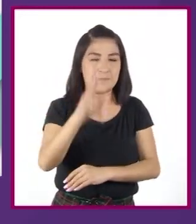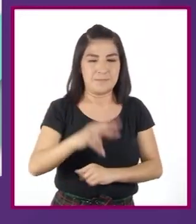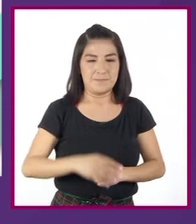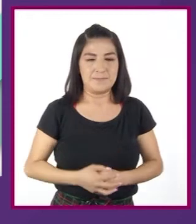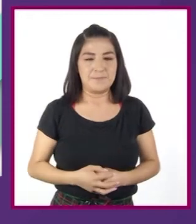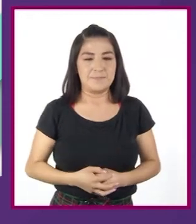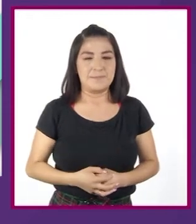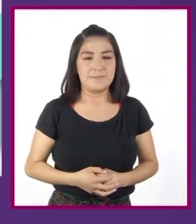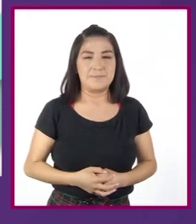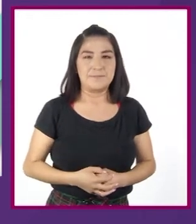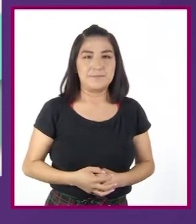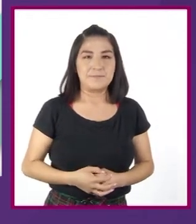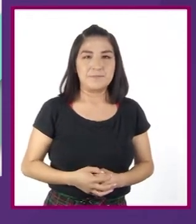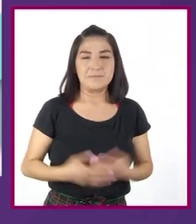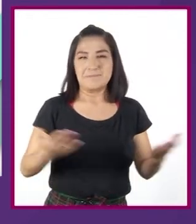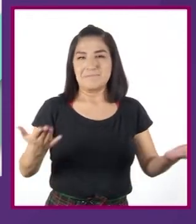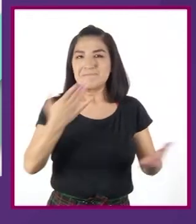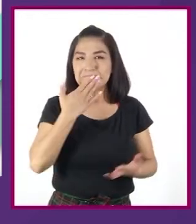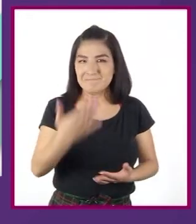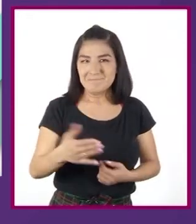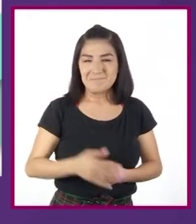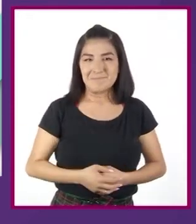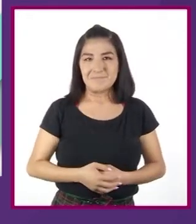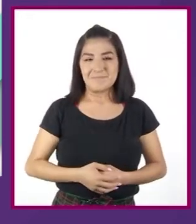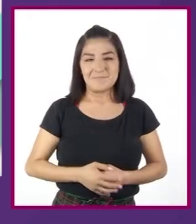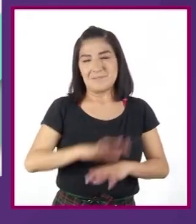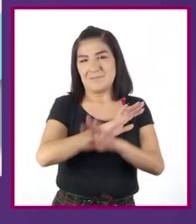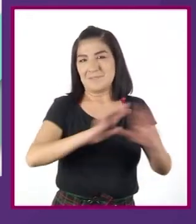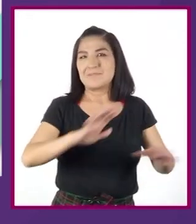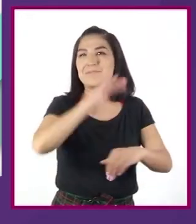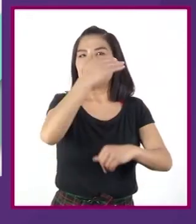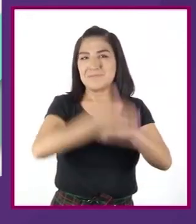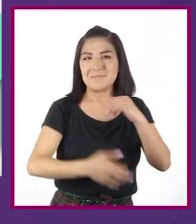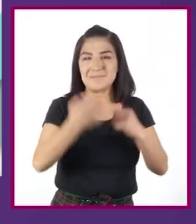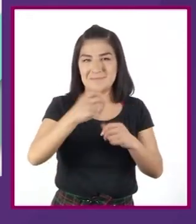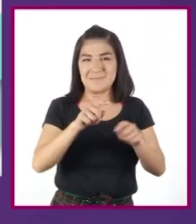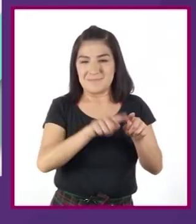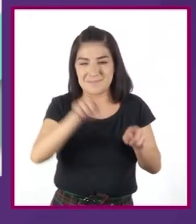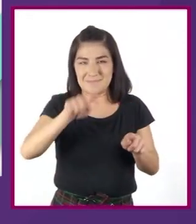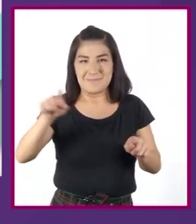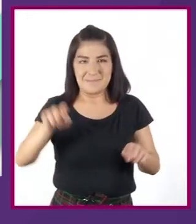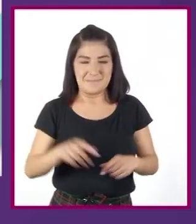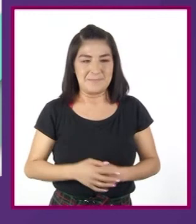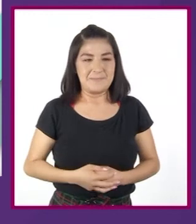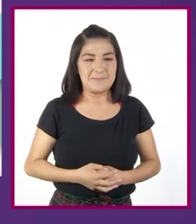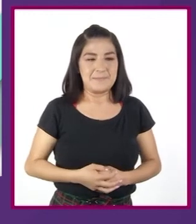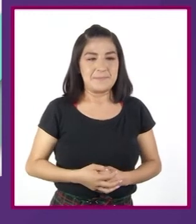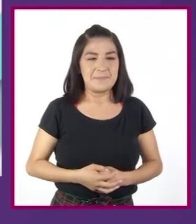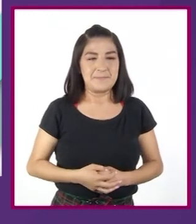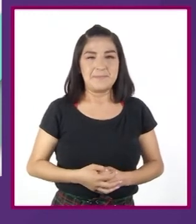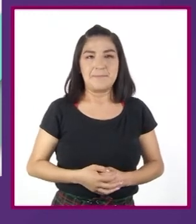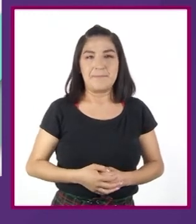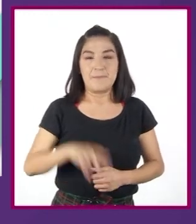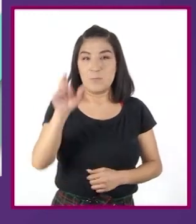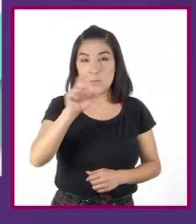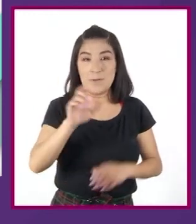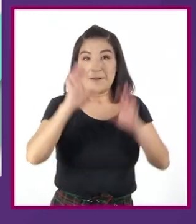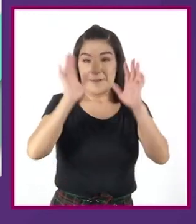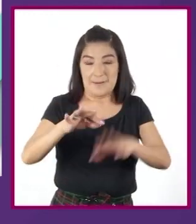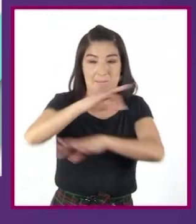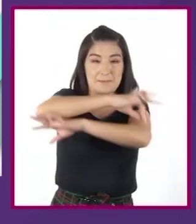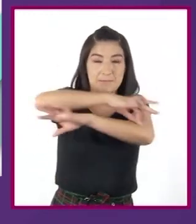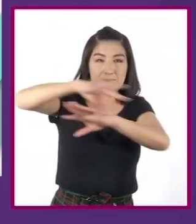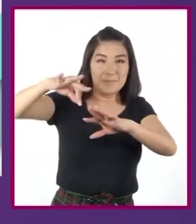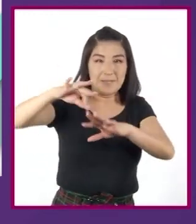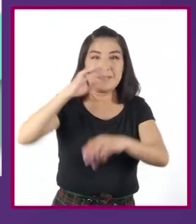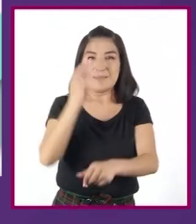manera. Muy bien, hemos terminado de trazar la gráfica. Una vez trazada la gráfica con